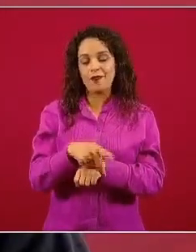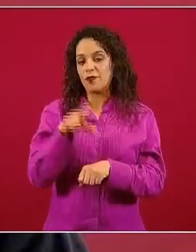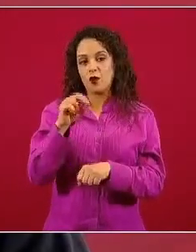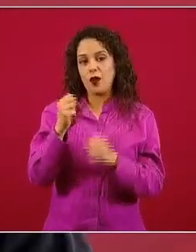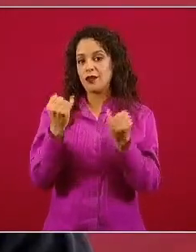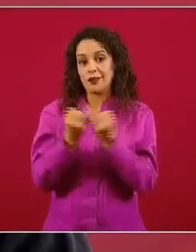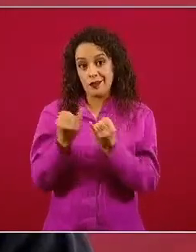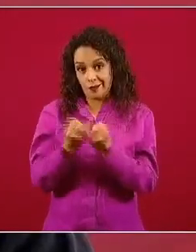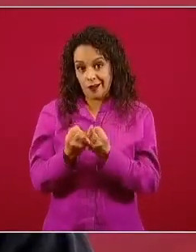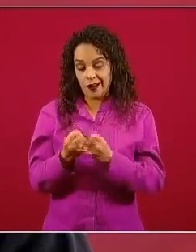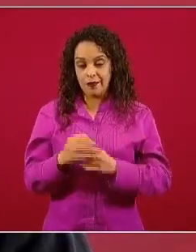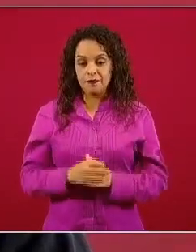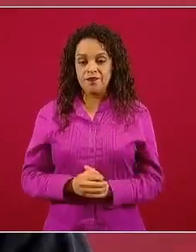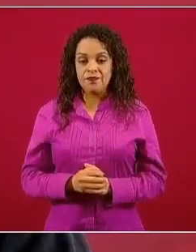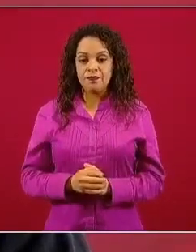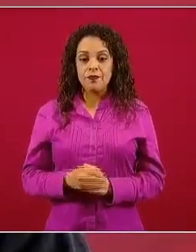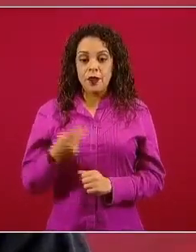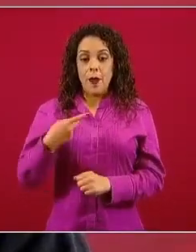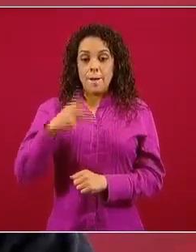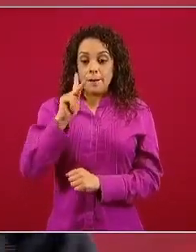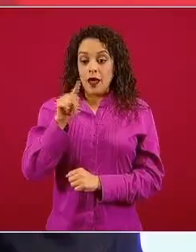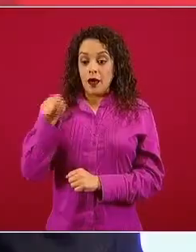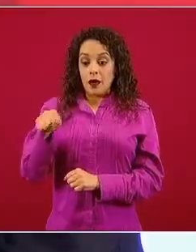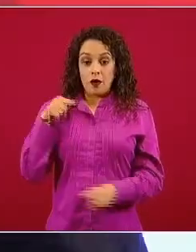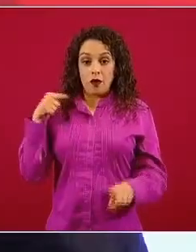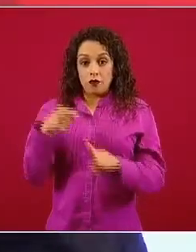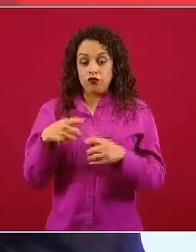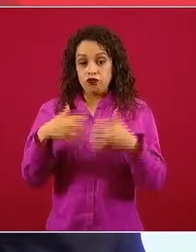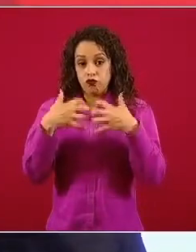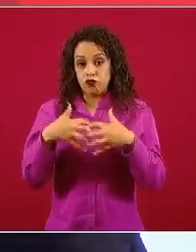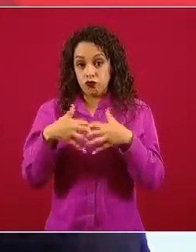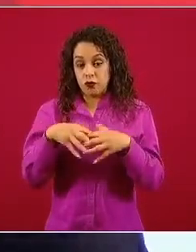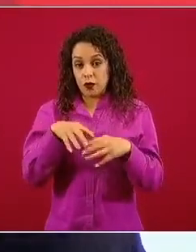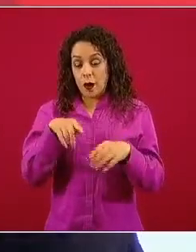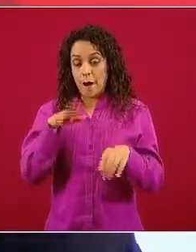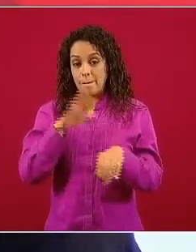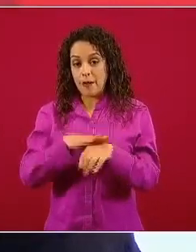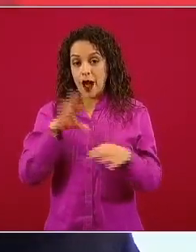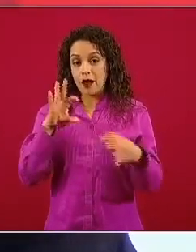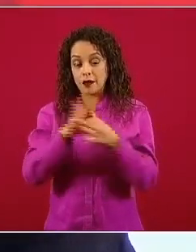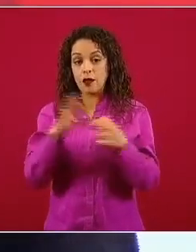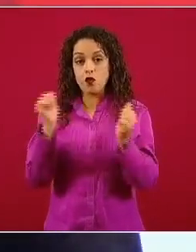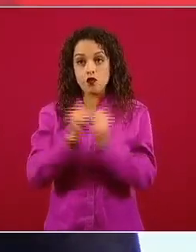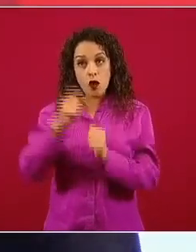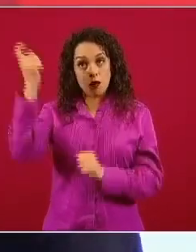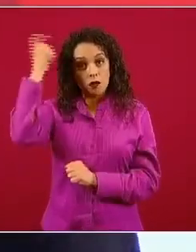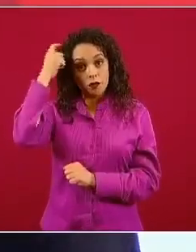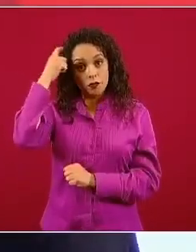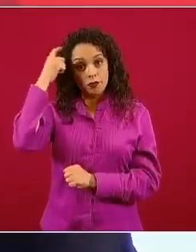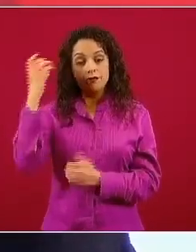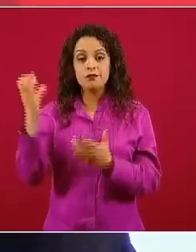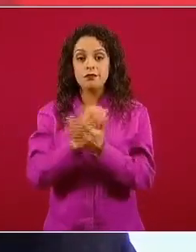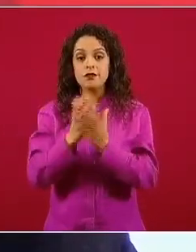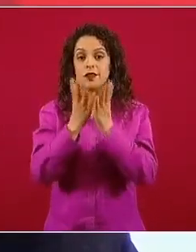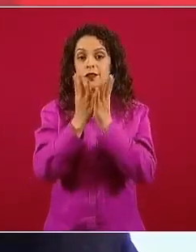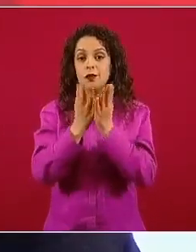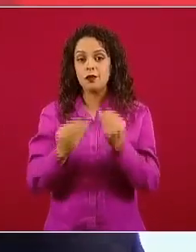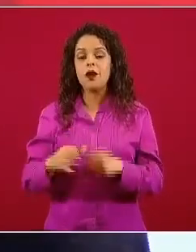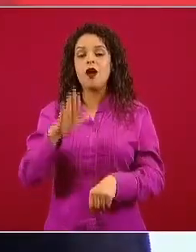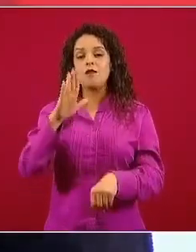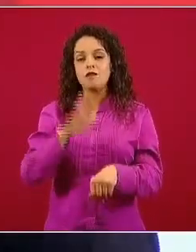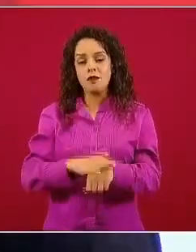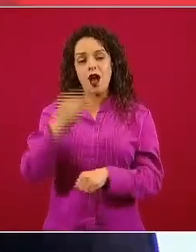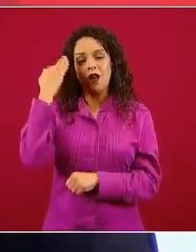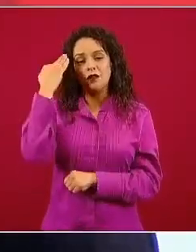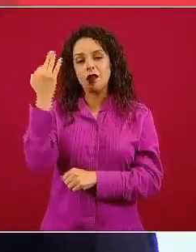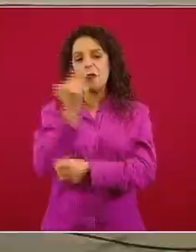y que además su función está directamente relacionada con zonas del cerebro, la recuperación toma más tiempo. Entonces,